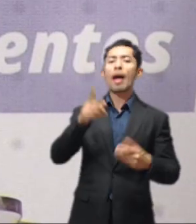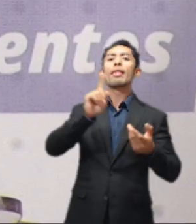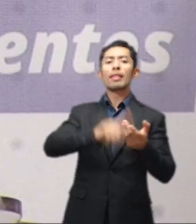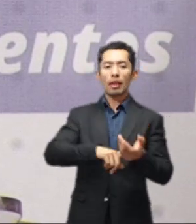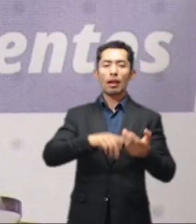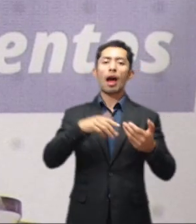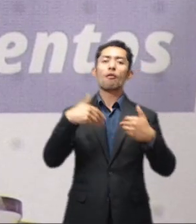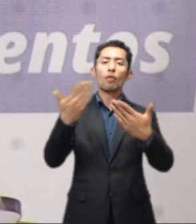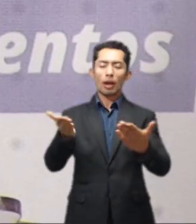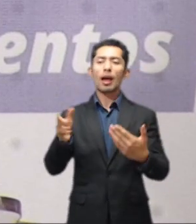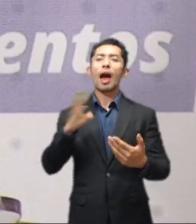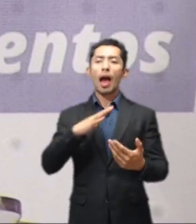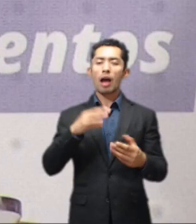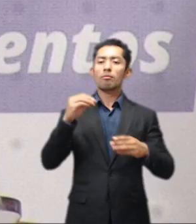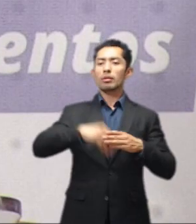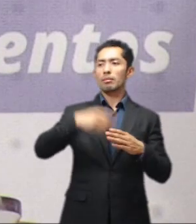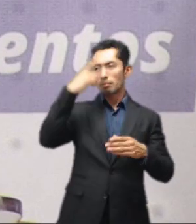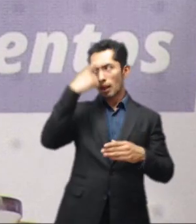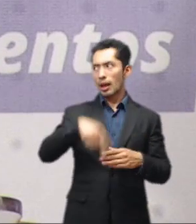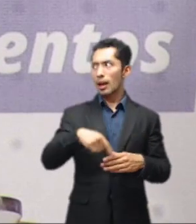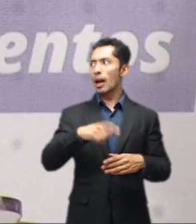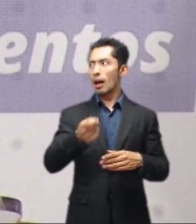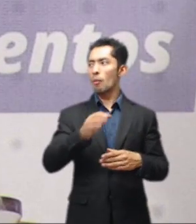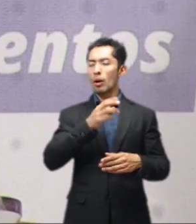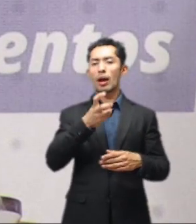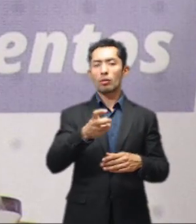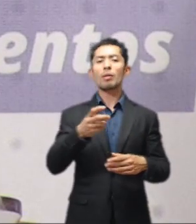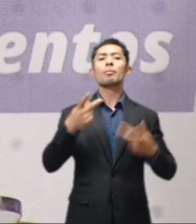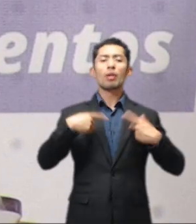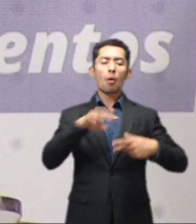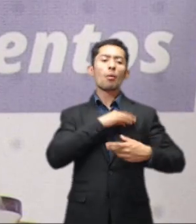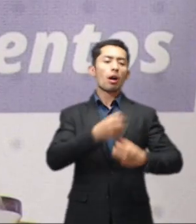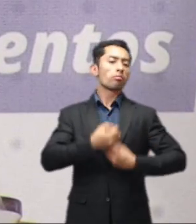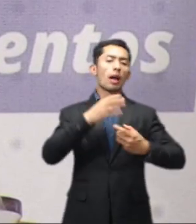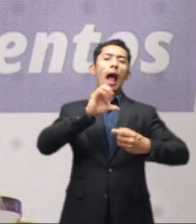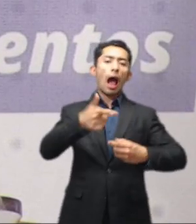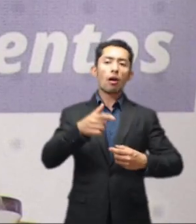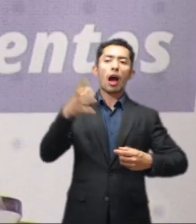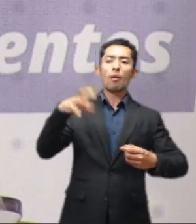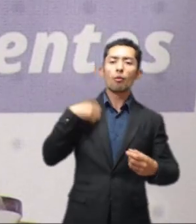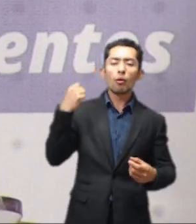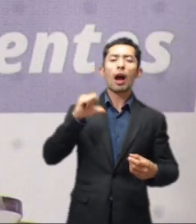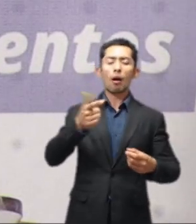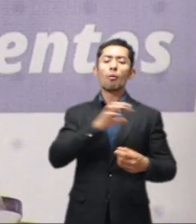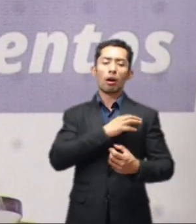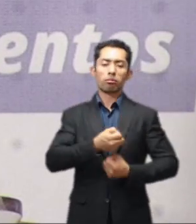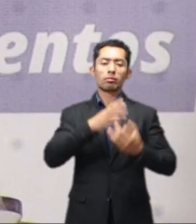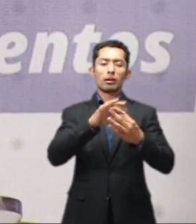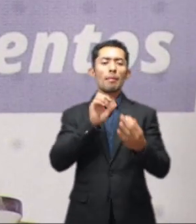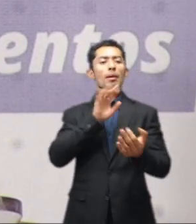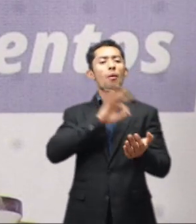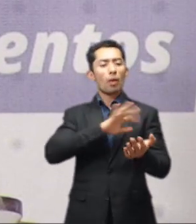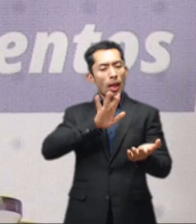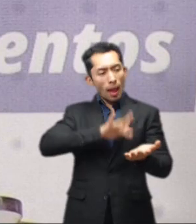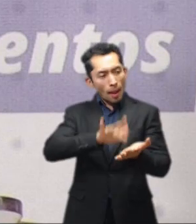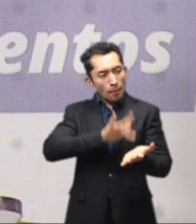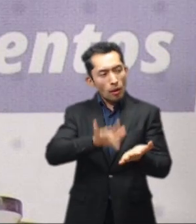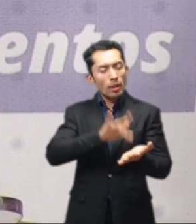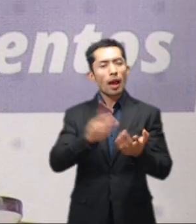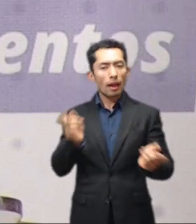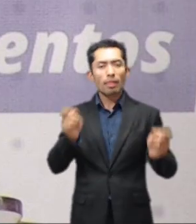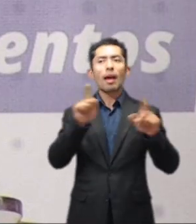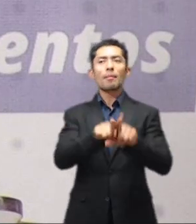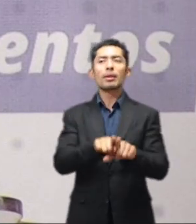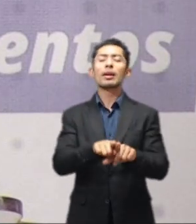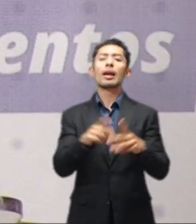de la Administración para que por medio de ellas puedan expresar cualquier tipo de abuso y poder apoyarlas y también